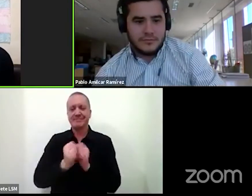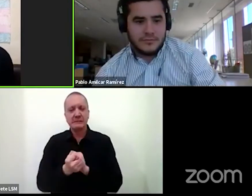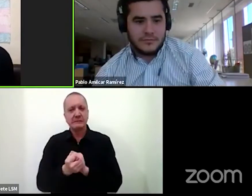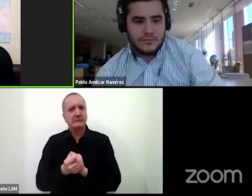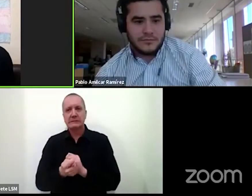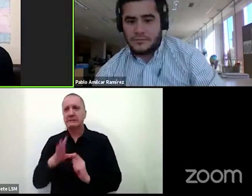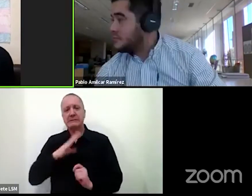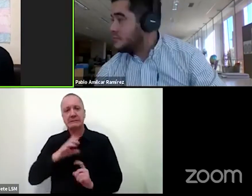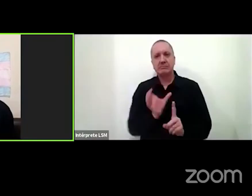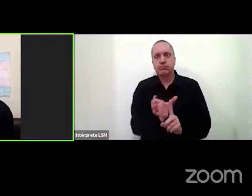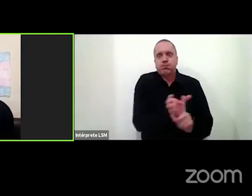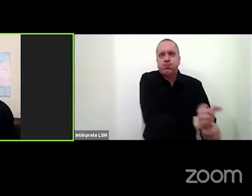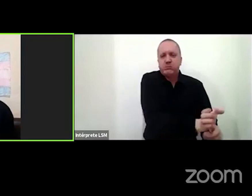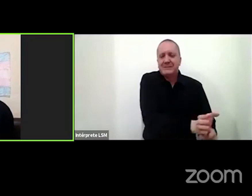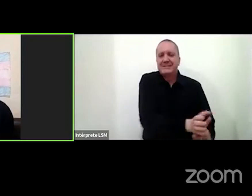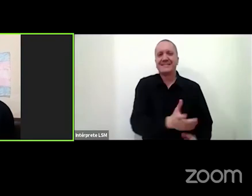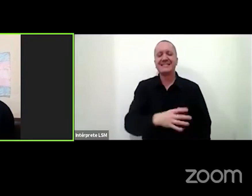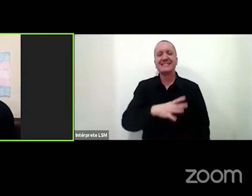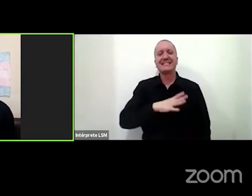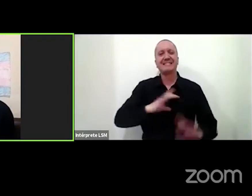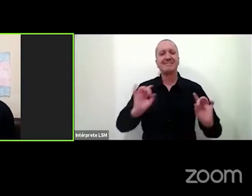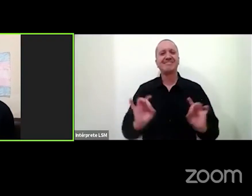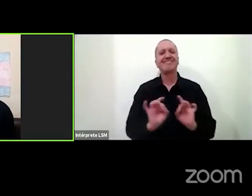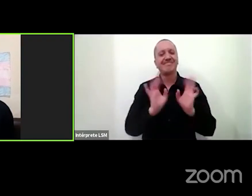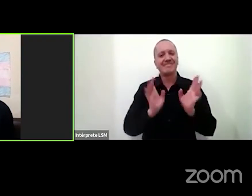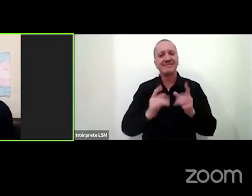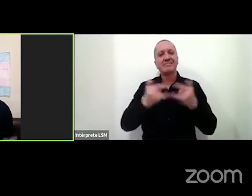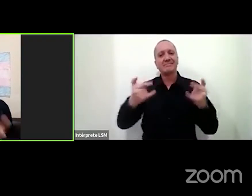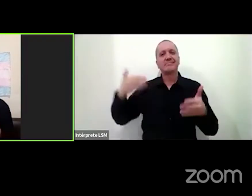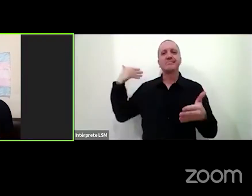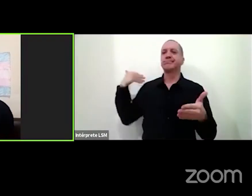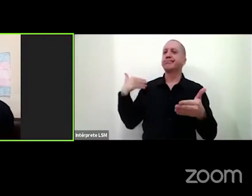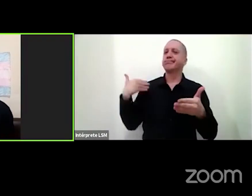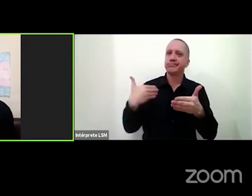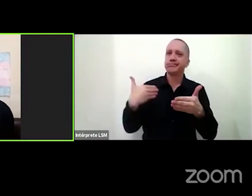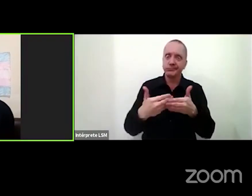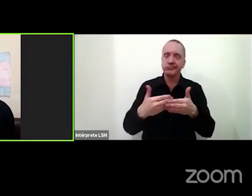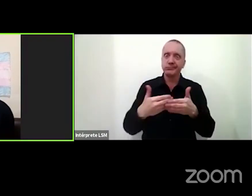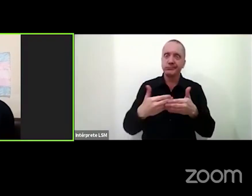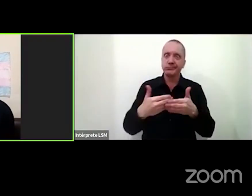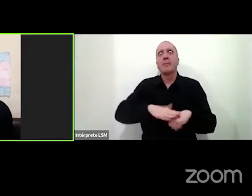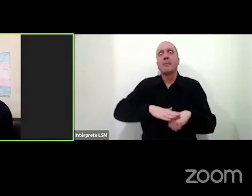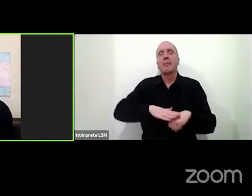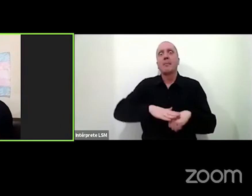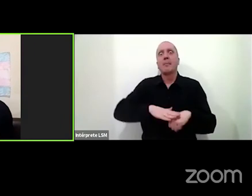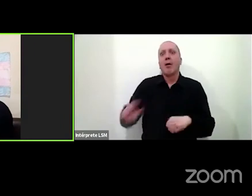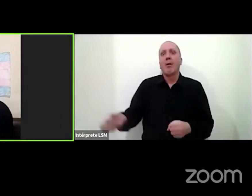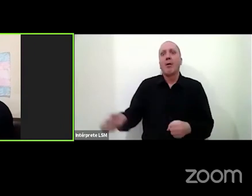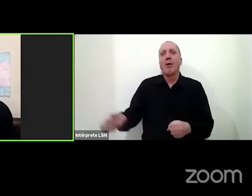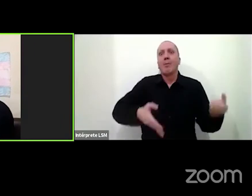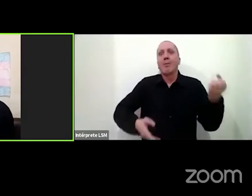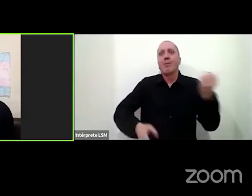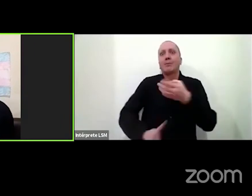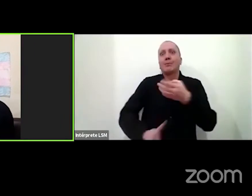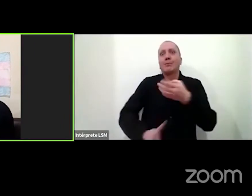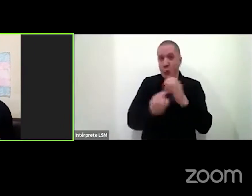las urgencias a las que históricamente existían sin respuesta, se suman otras que no son nuevas, pero que sin embargo